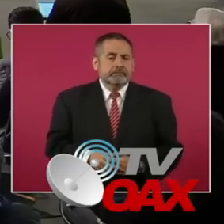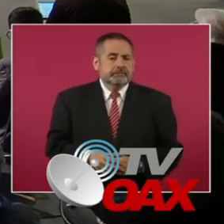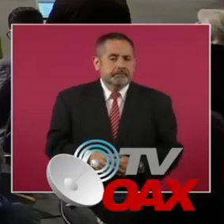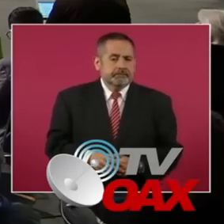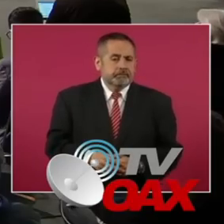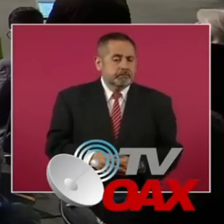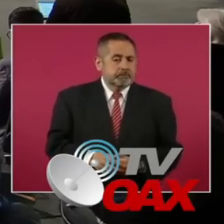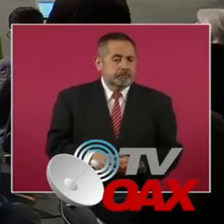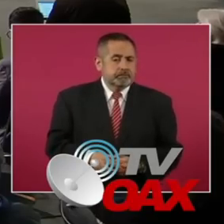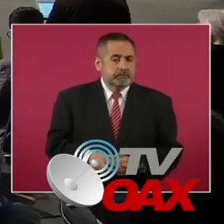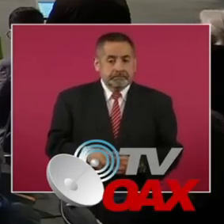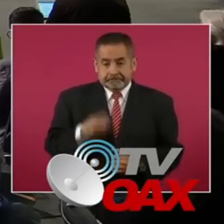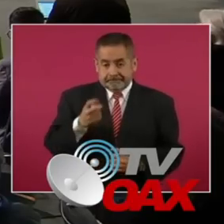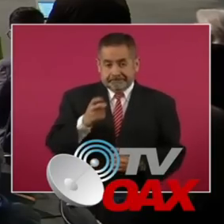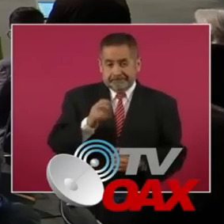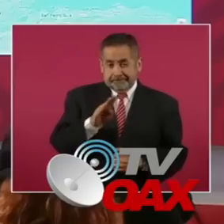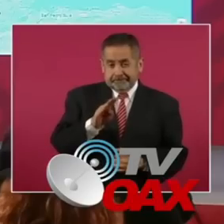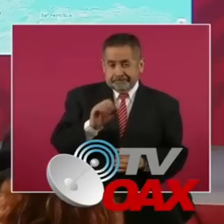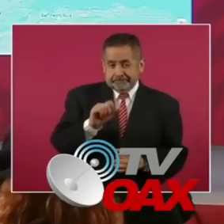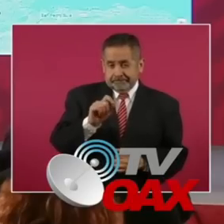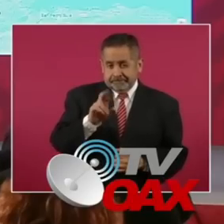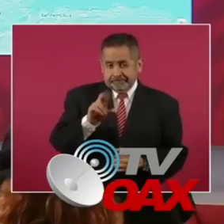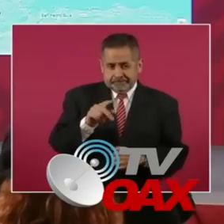Entonces, este balasto